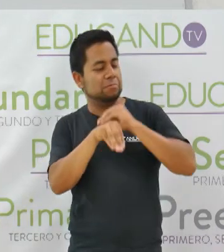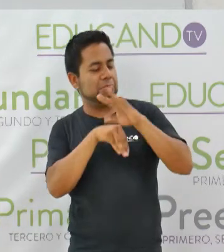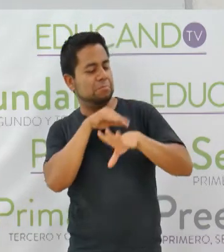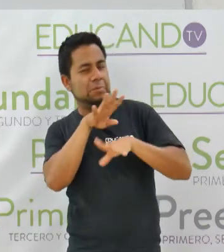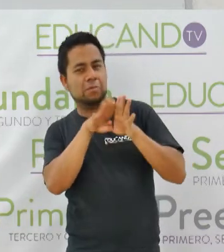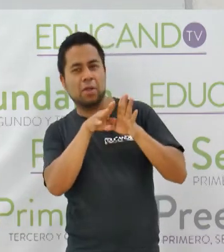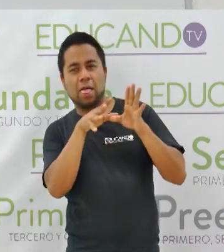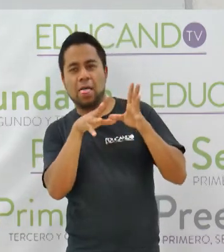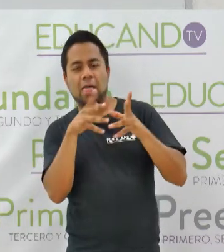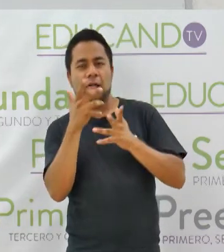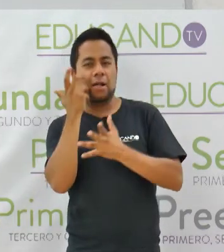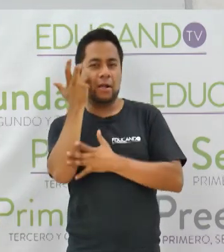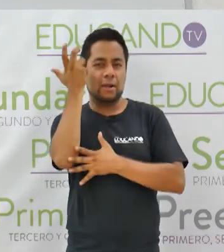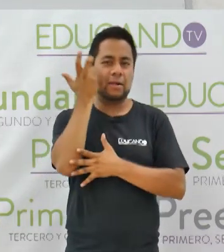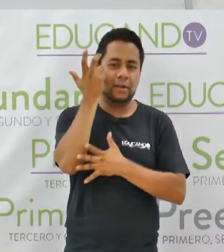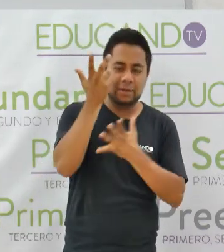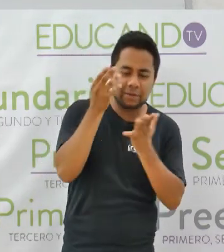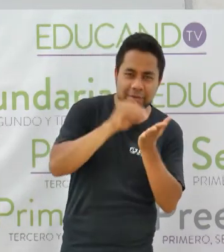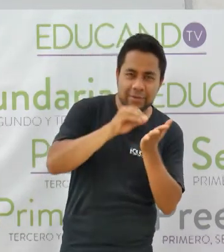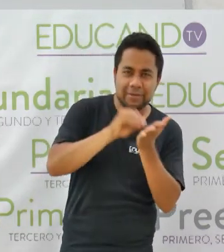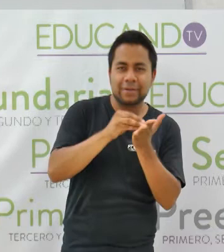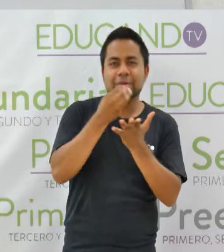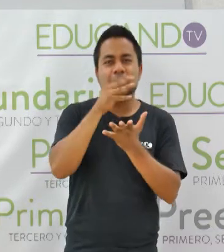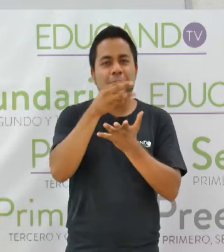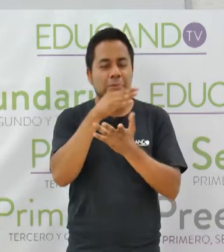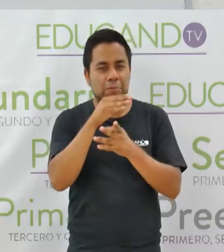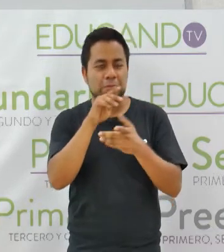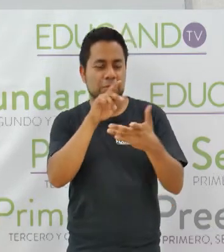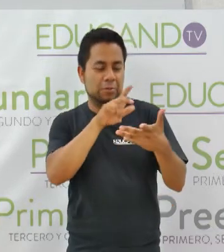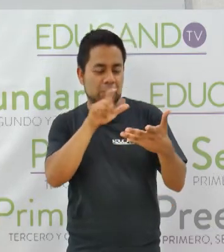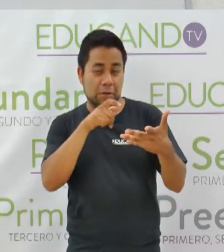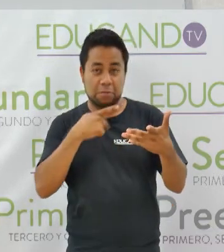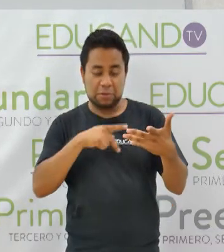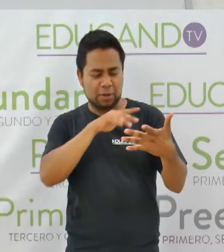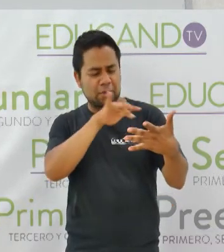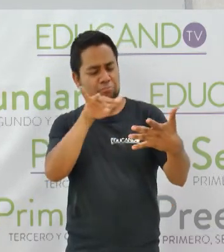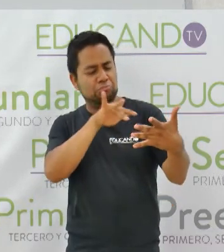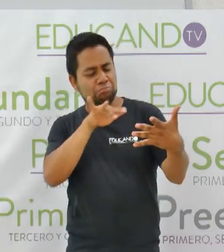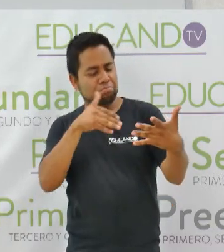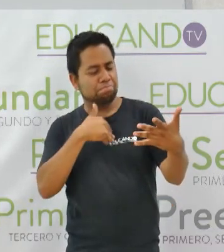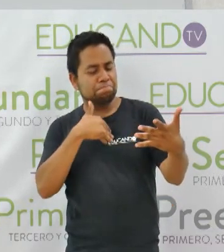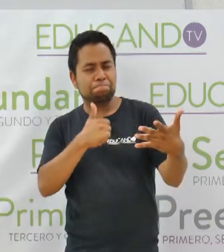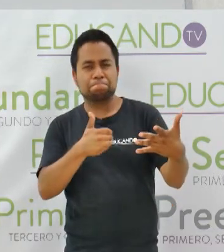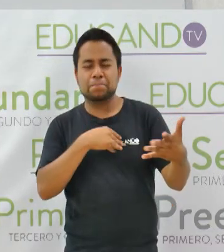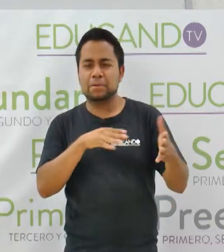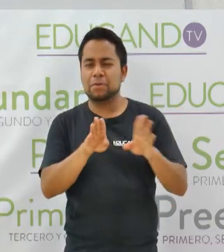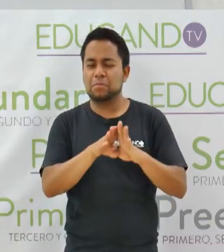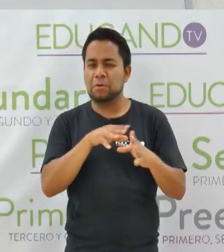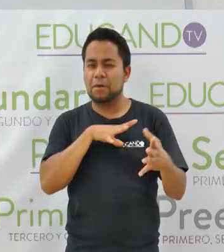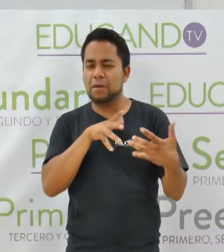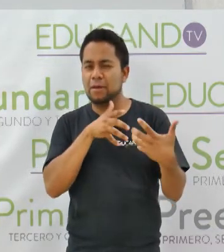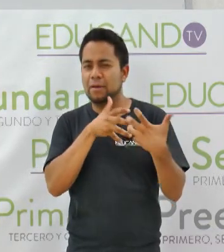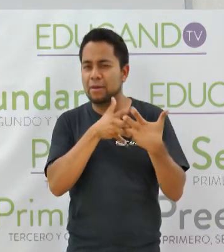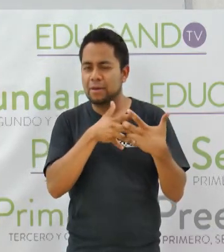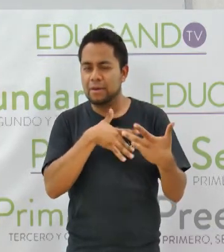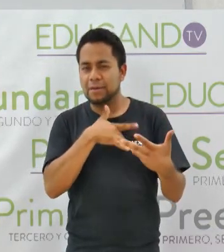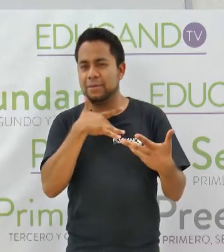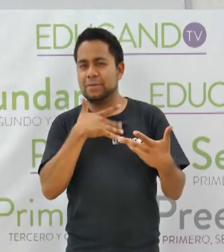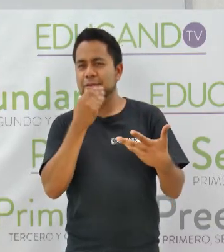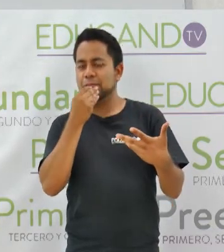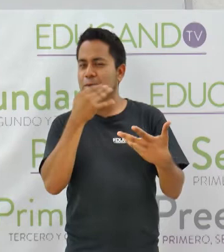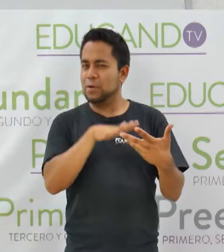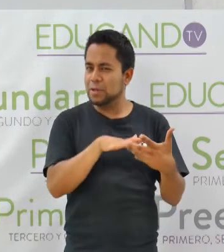tu texto, hacerlo más bonito, hacerlo que cuando el lector lo esté leyendo le parezca agradable, le